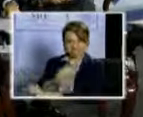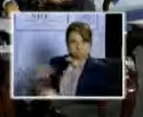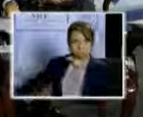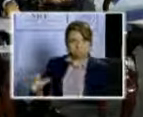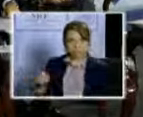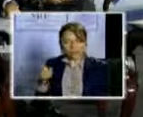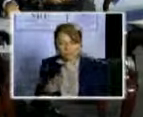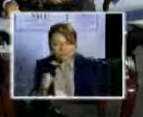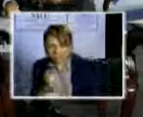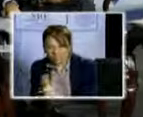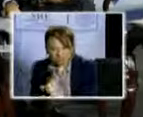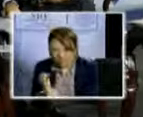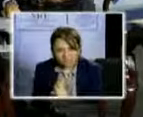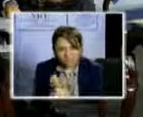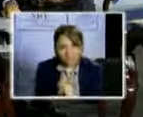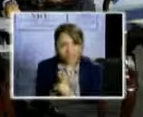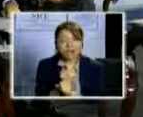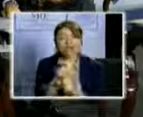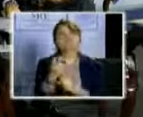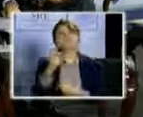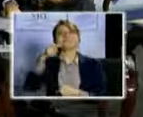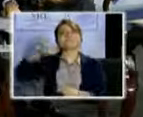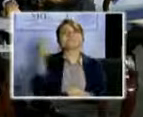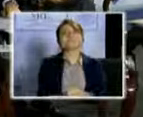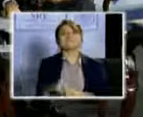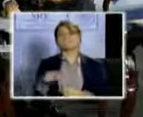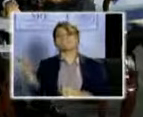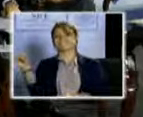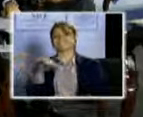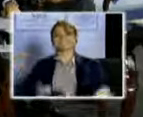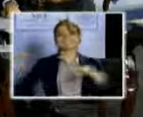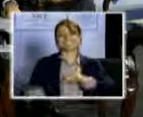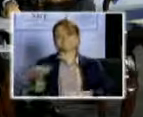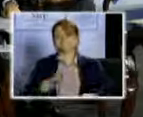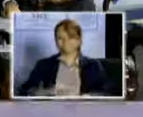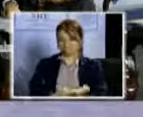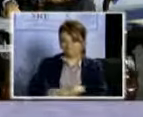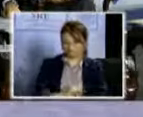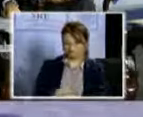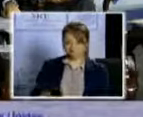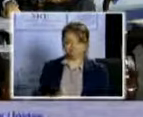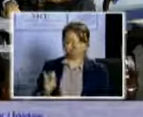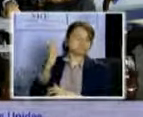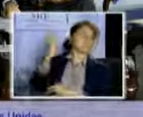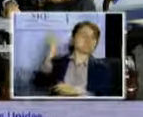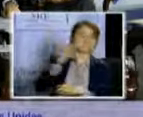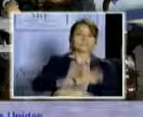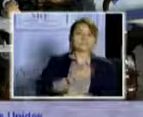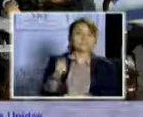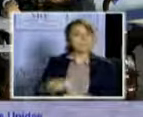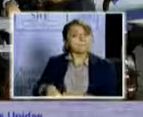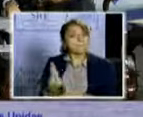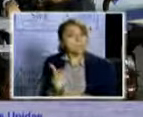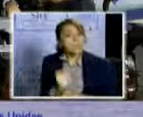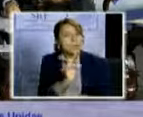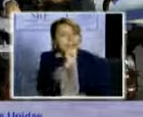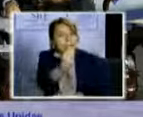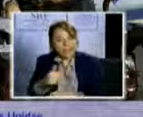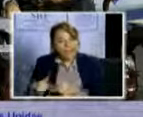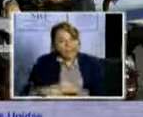mes que duró esa crisis en Houthi en agosto del 2013 una sola reunión del Consejo de Seguridad. ¿Por